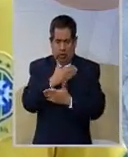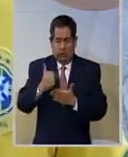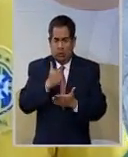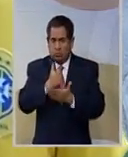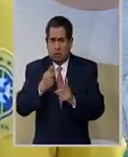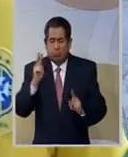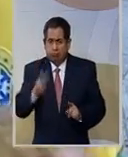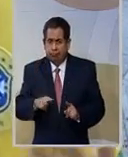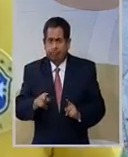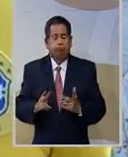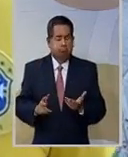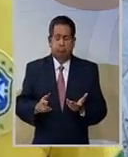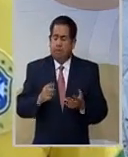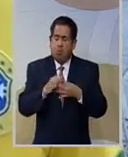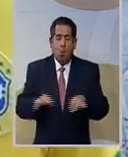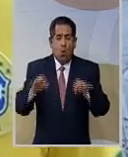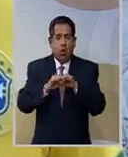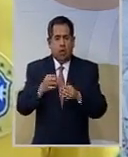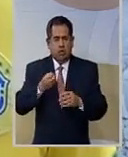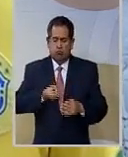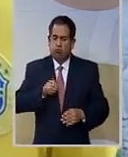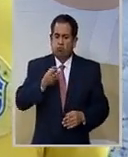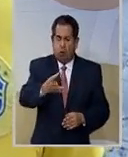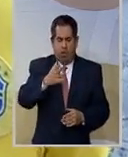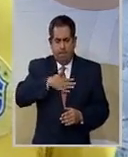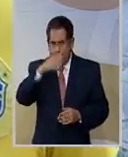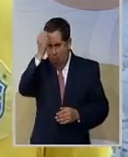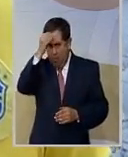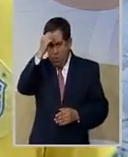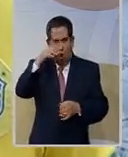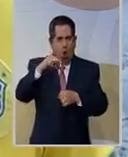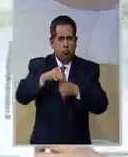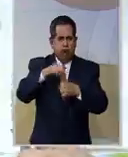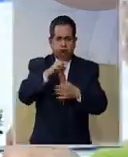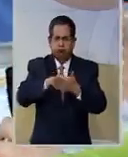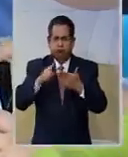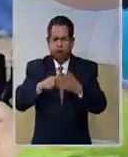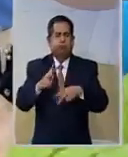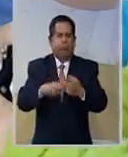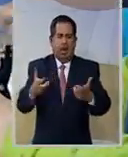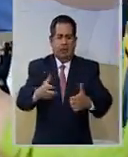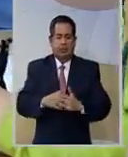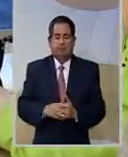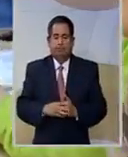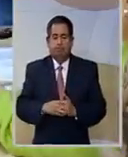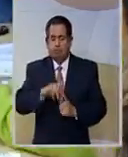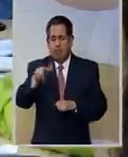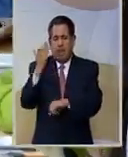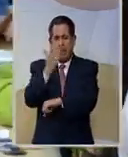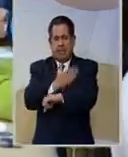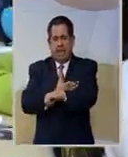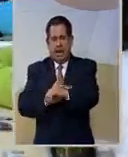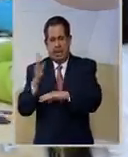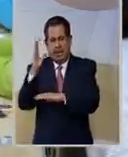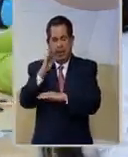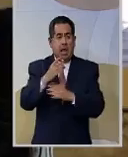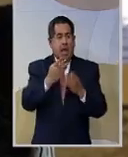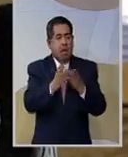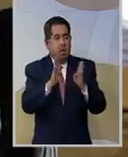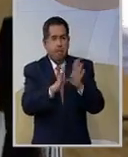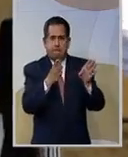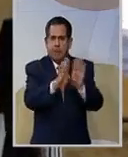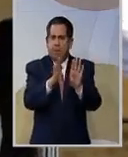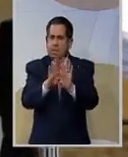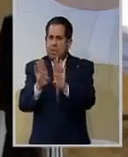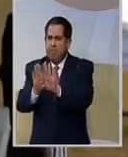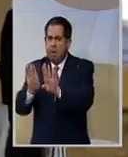importante aportar nuestra opinión para que las cosas sucedan. Al llegar la tarde y cuando las casillas comenzaron a cerrar, los